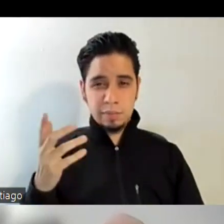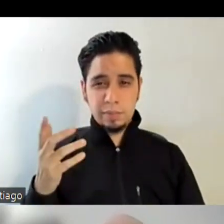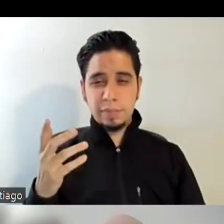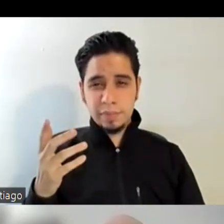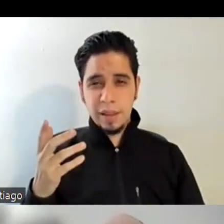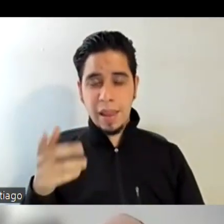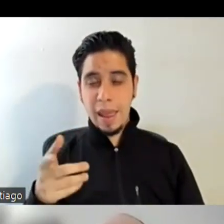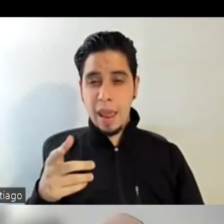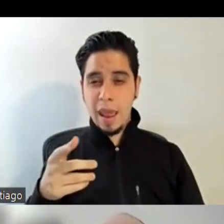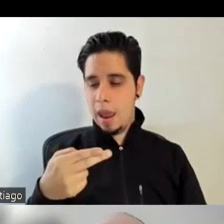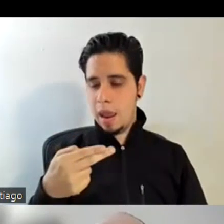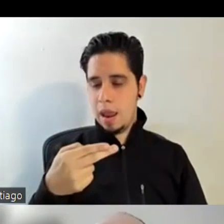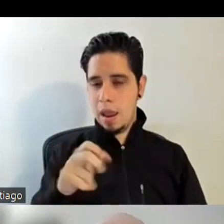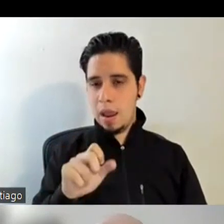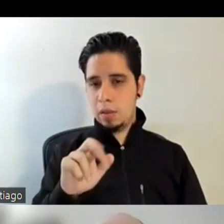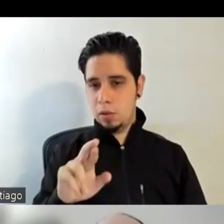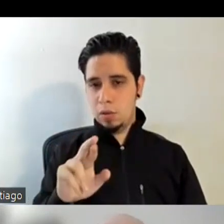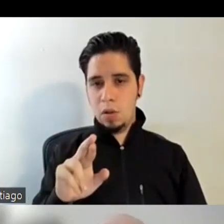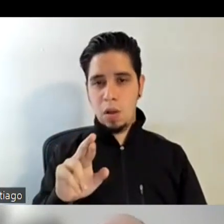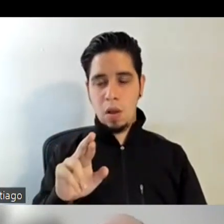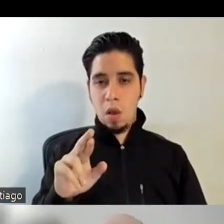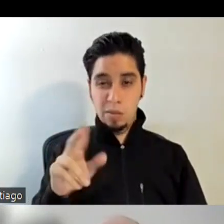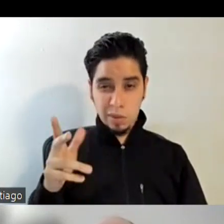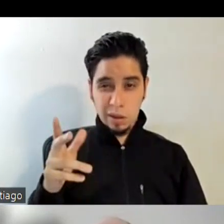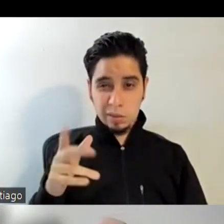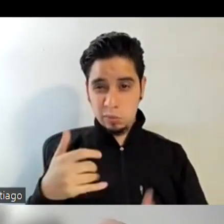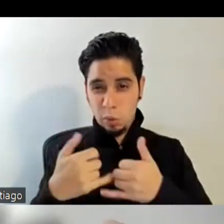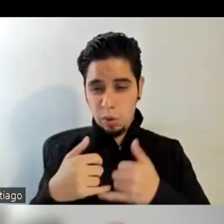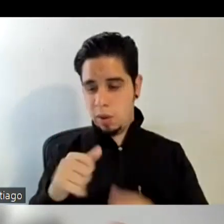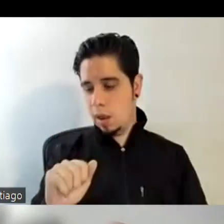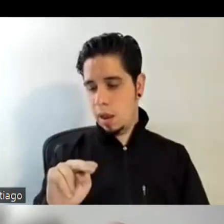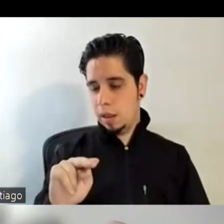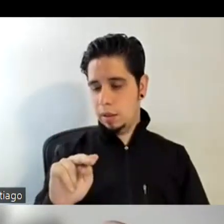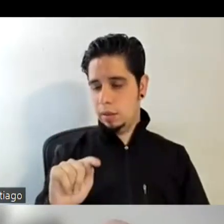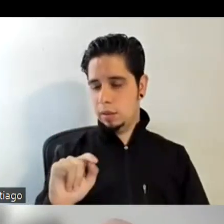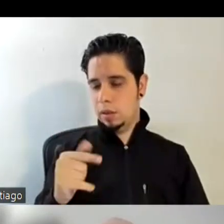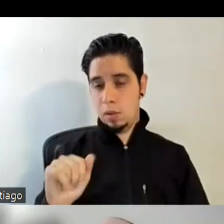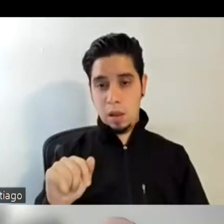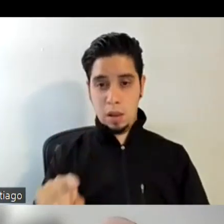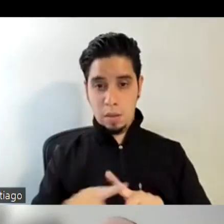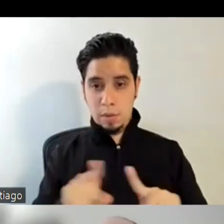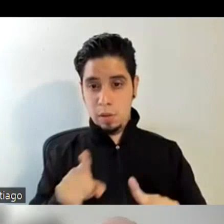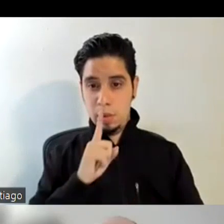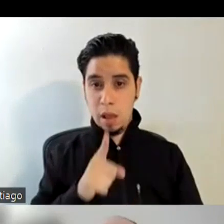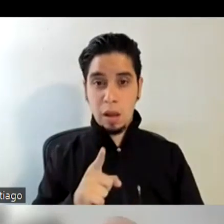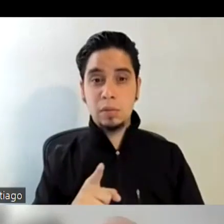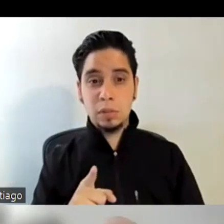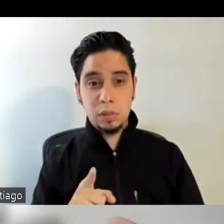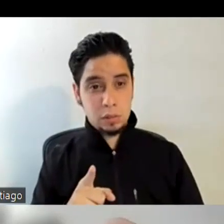maravilla. Él está en todos los musicales hoy en día. Pero él es buenísimo, yo diría que es una estrella en